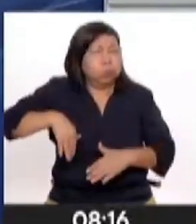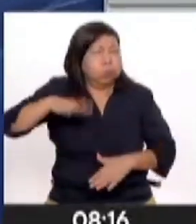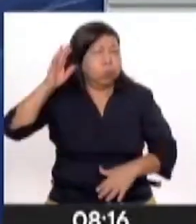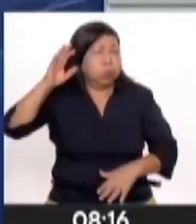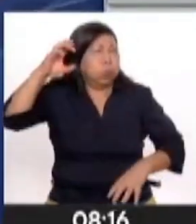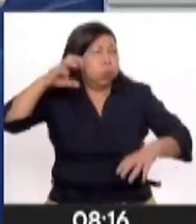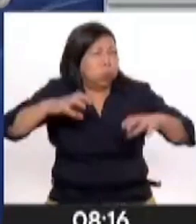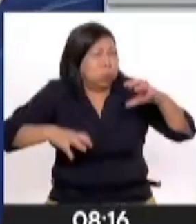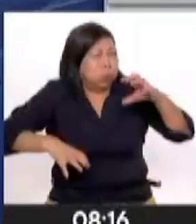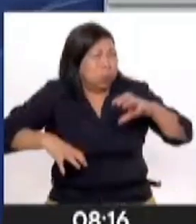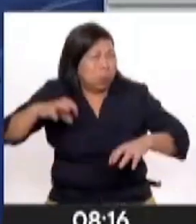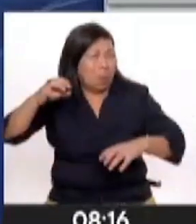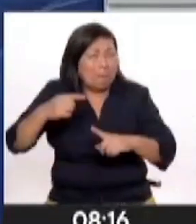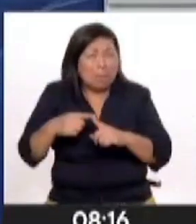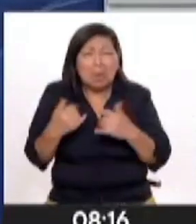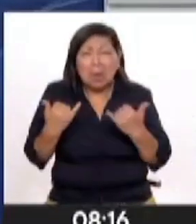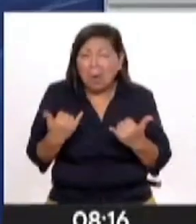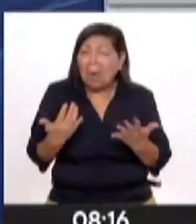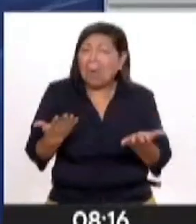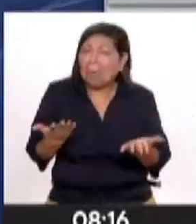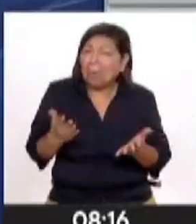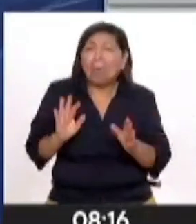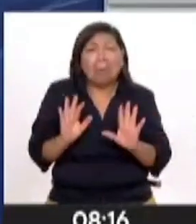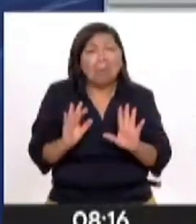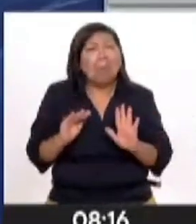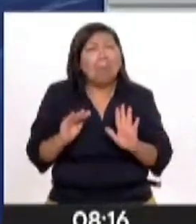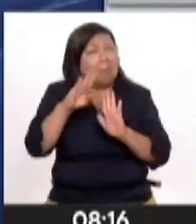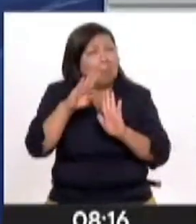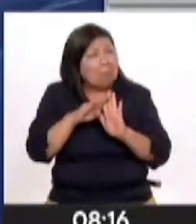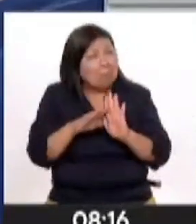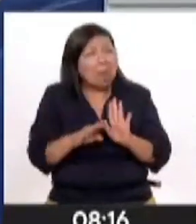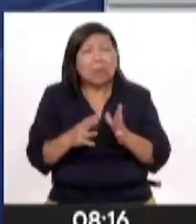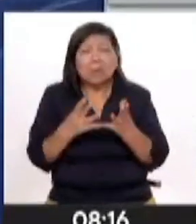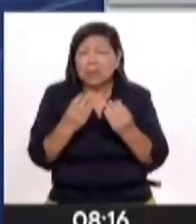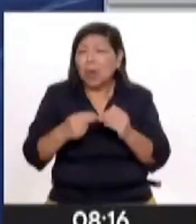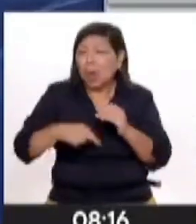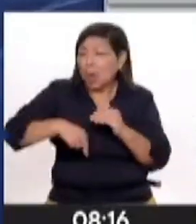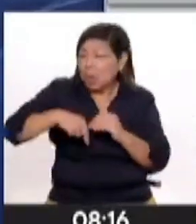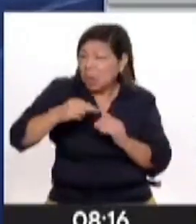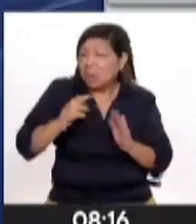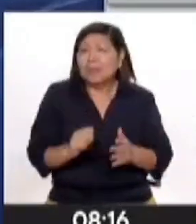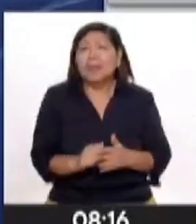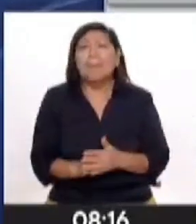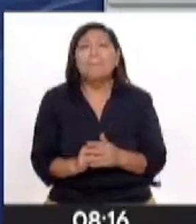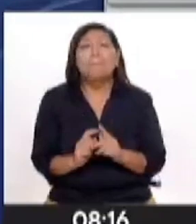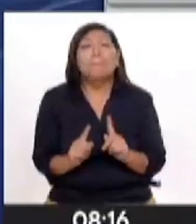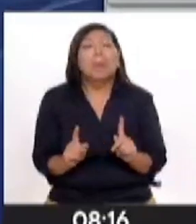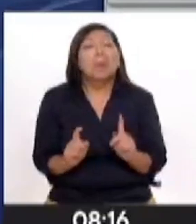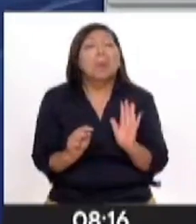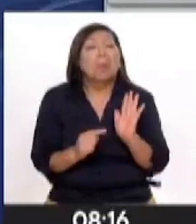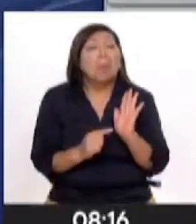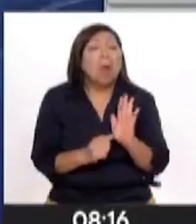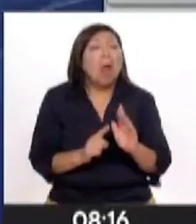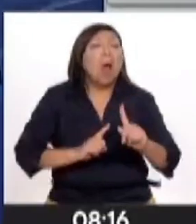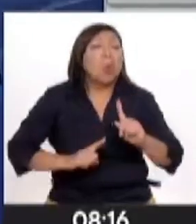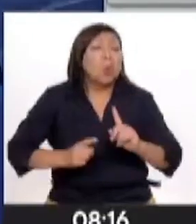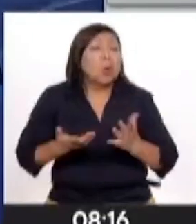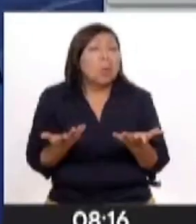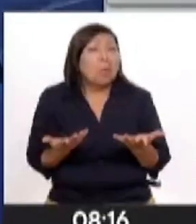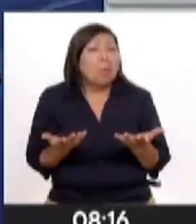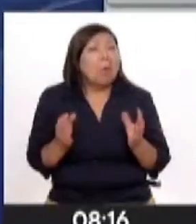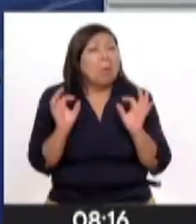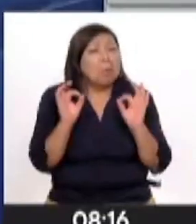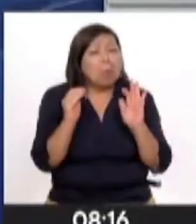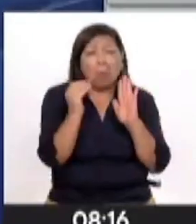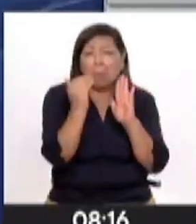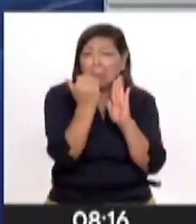iban marcando. Para estos días ya estamos pues en una temporada un poco más seca en el norte, por así decirlo. Pueden presentarse algunos eventos bastante